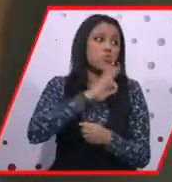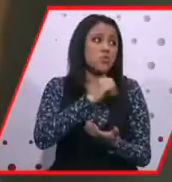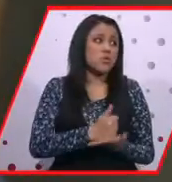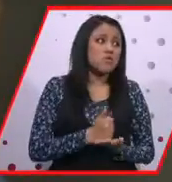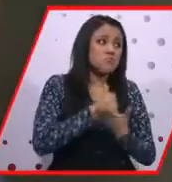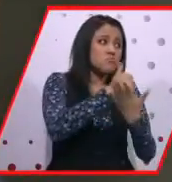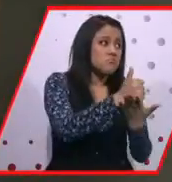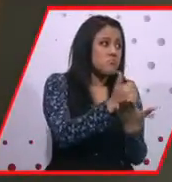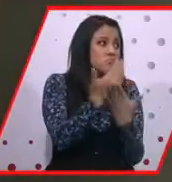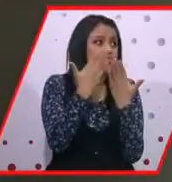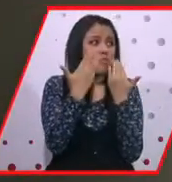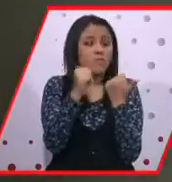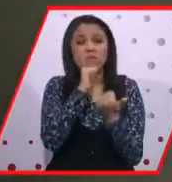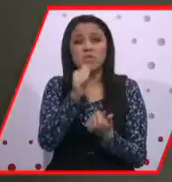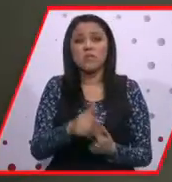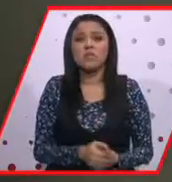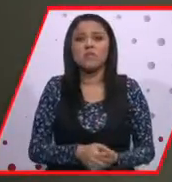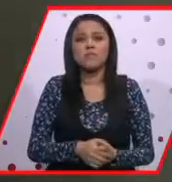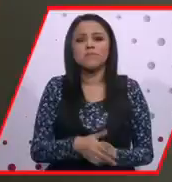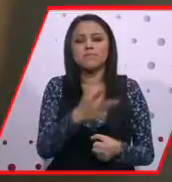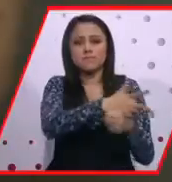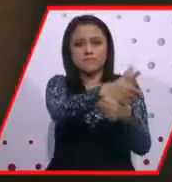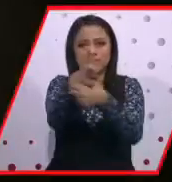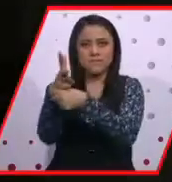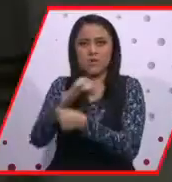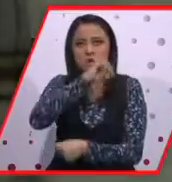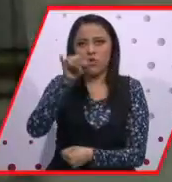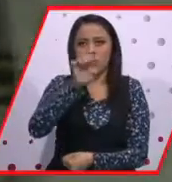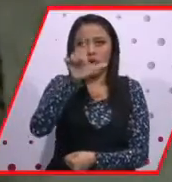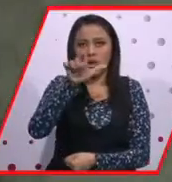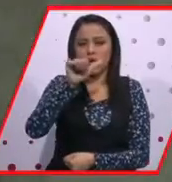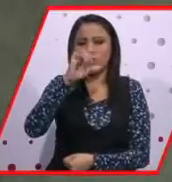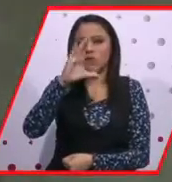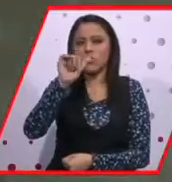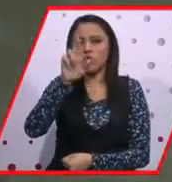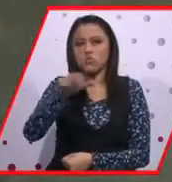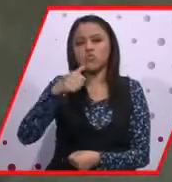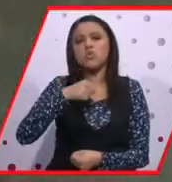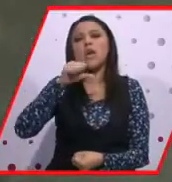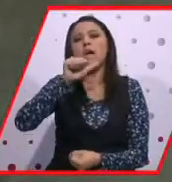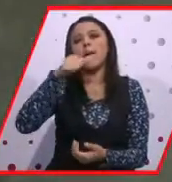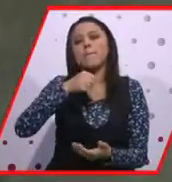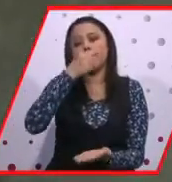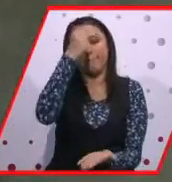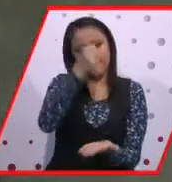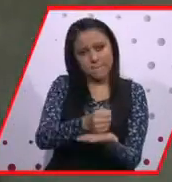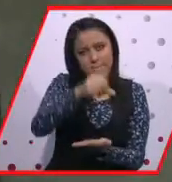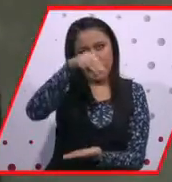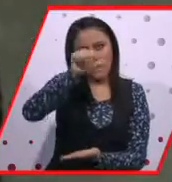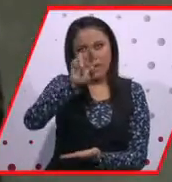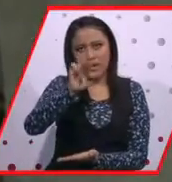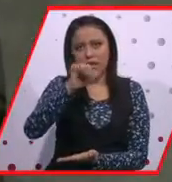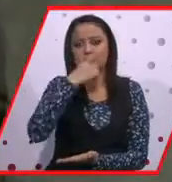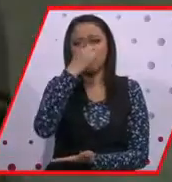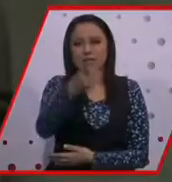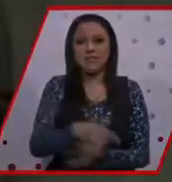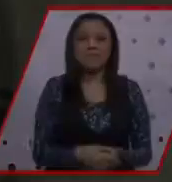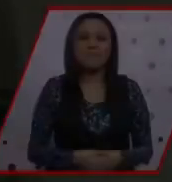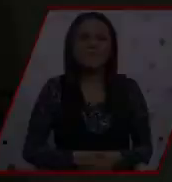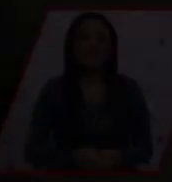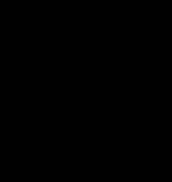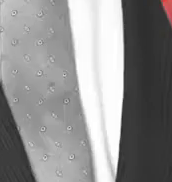de esta mala racha. Con imágenes de Joel Cruz, para Acusé, Ameirani Gutiérrez.